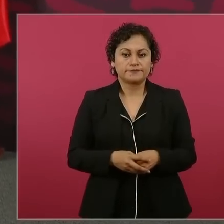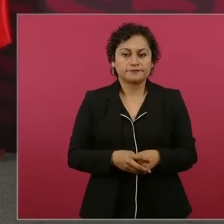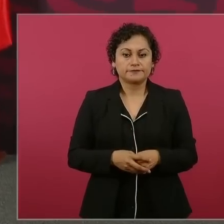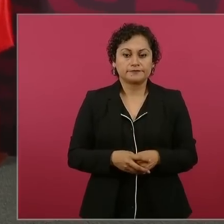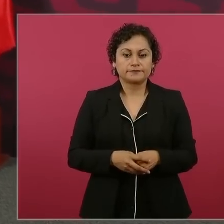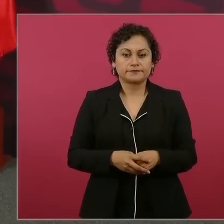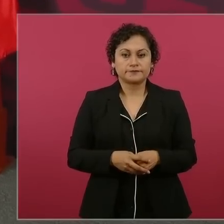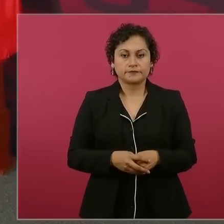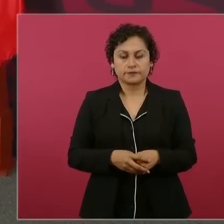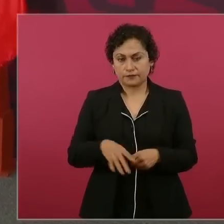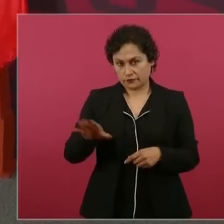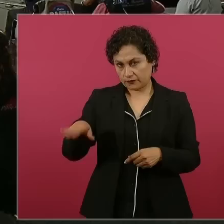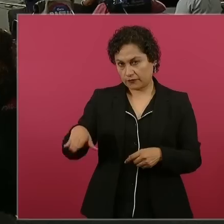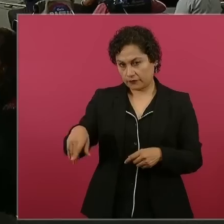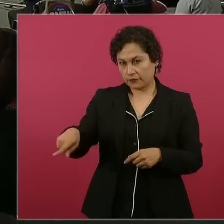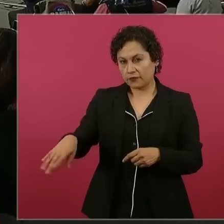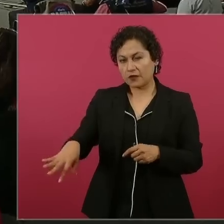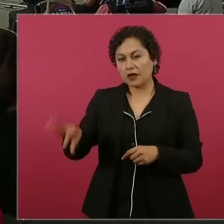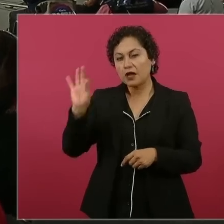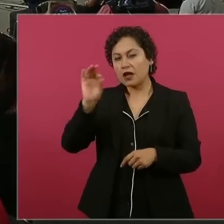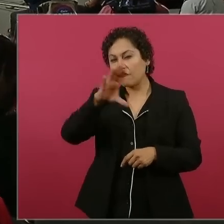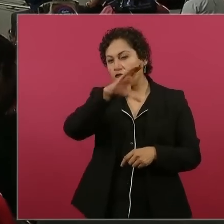¿No pones una foto de